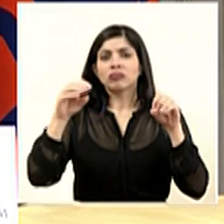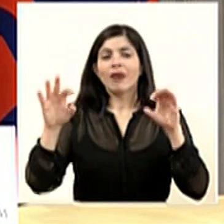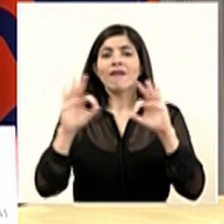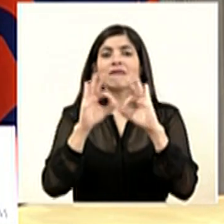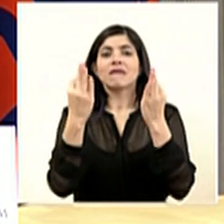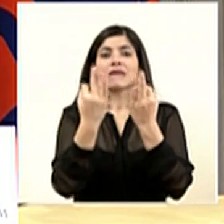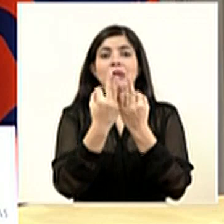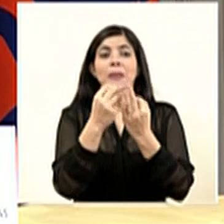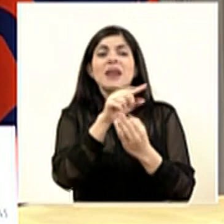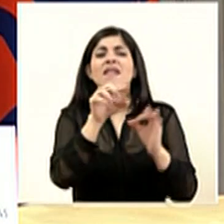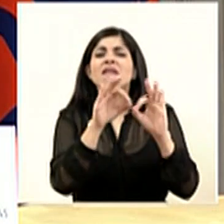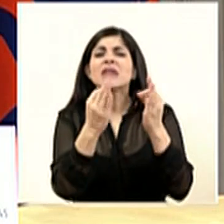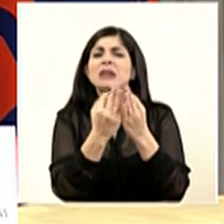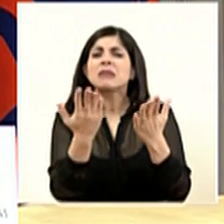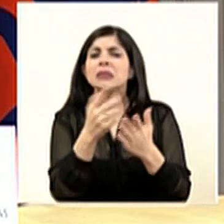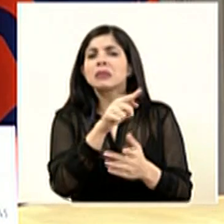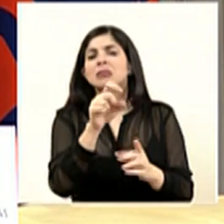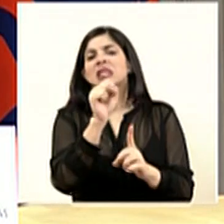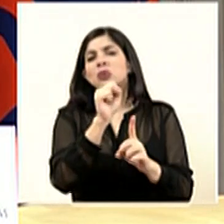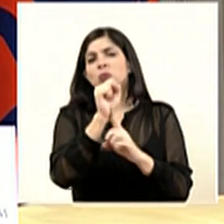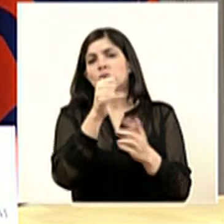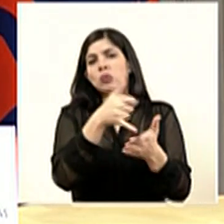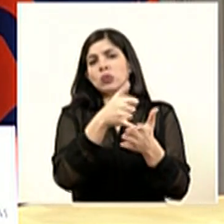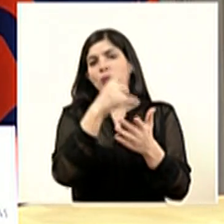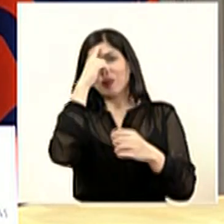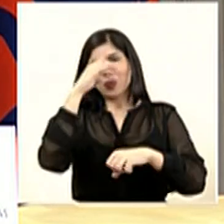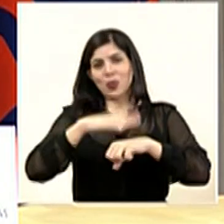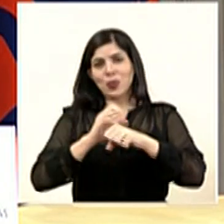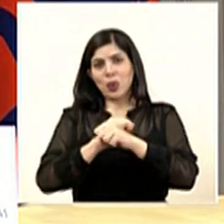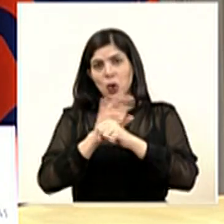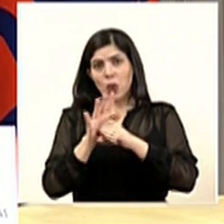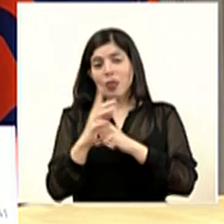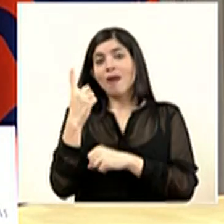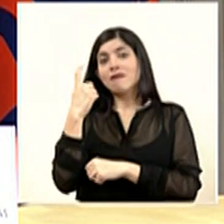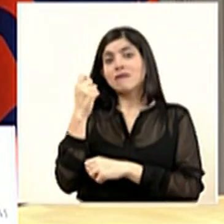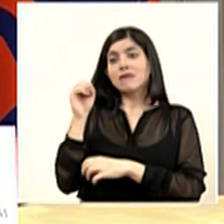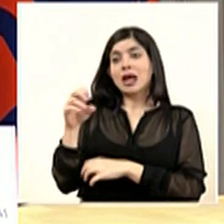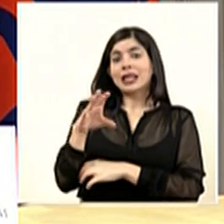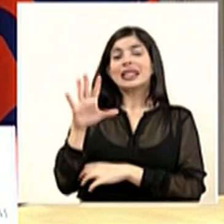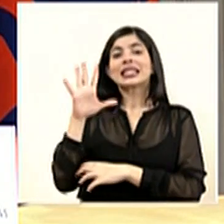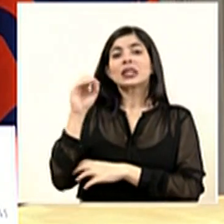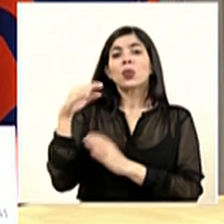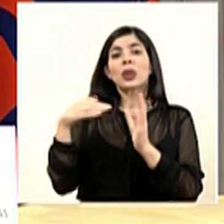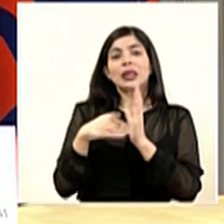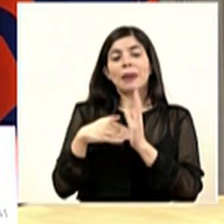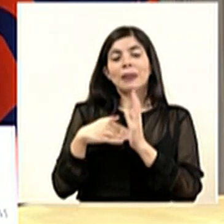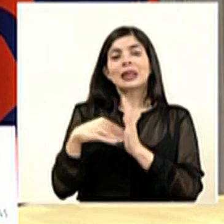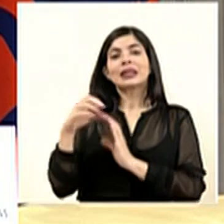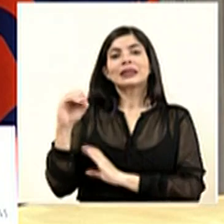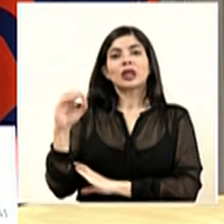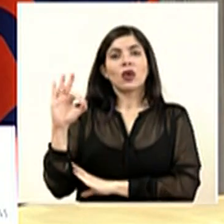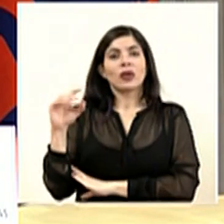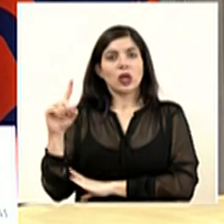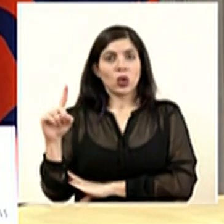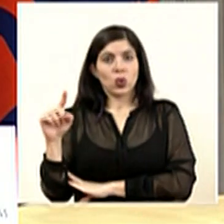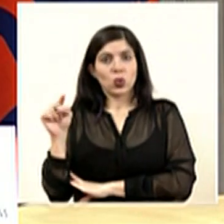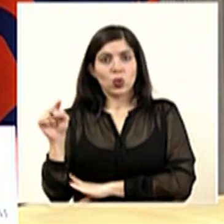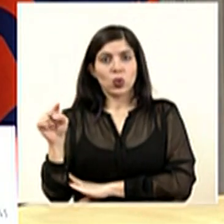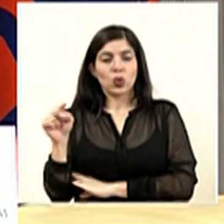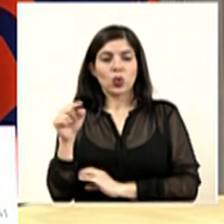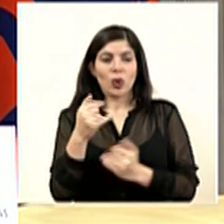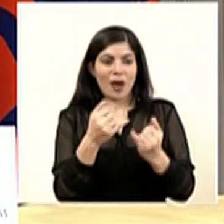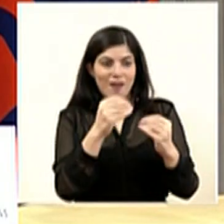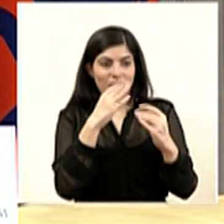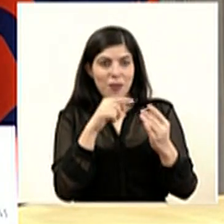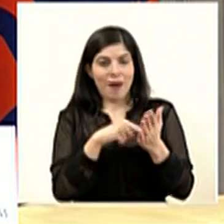en condición de vulnerabilidad por el COVID, con un pendiente de 50,091 según los datos que